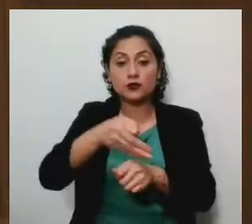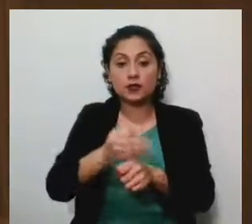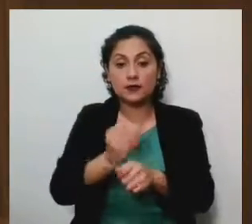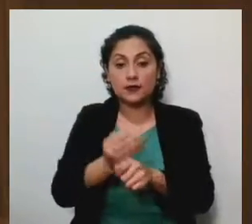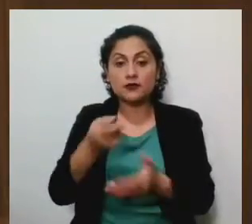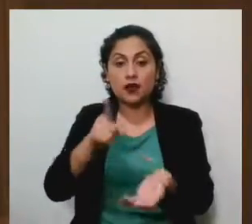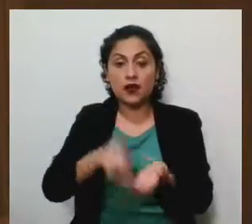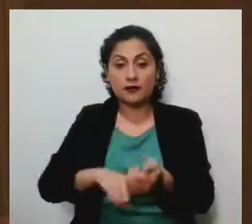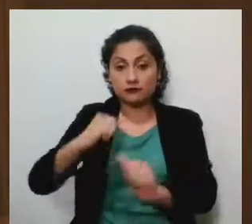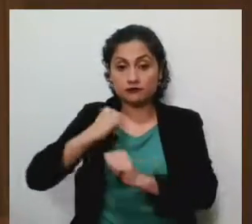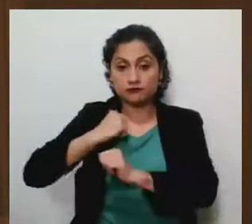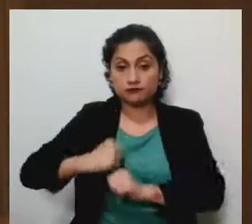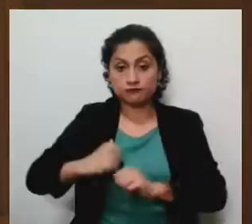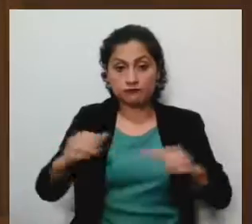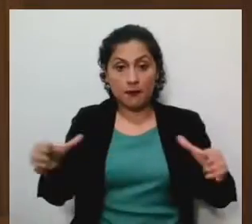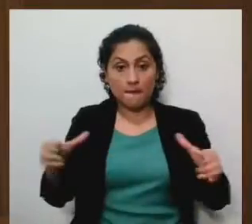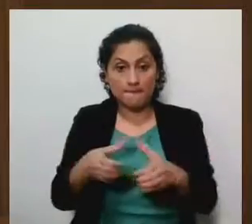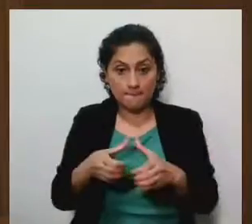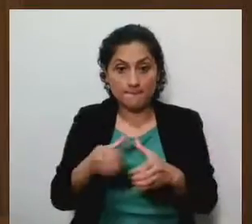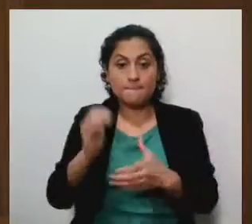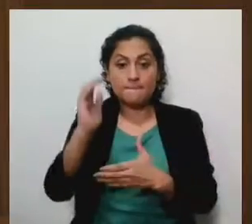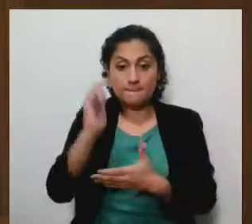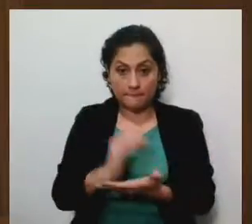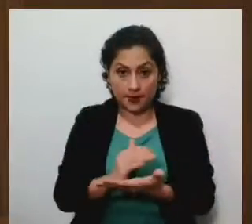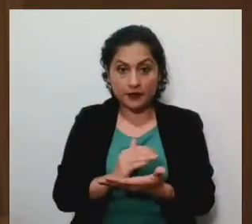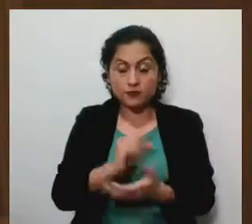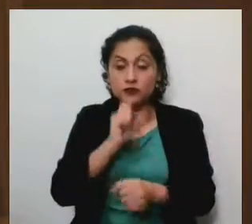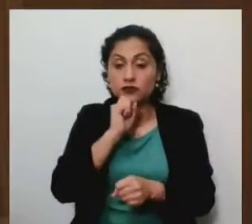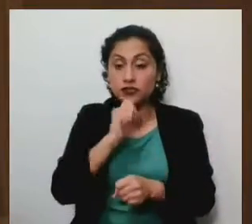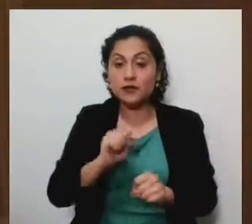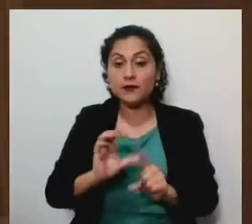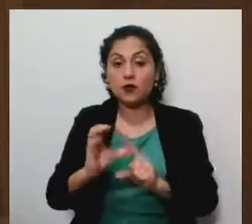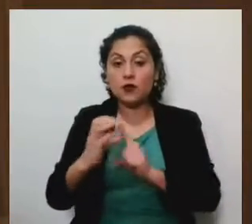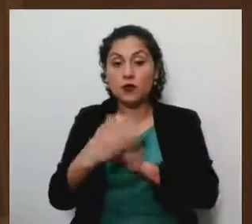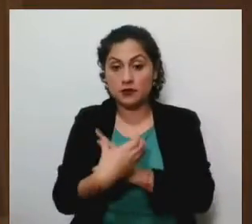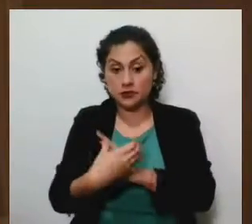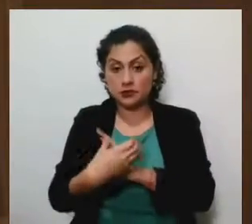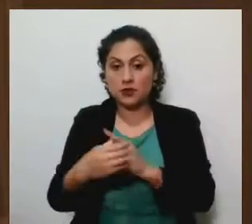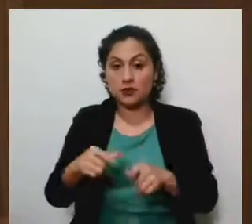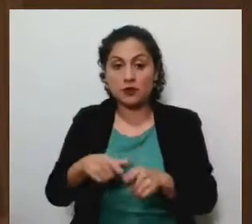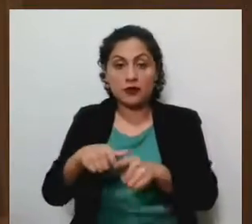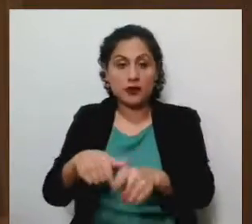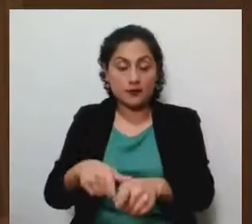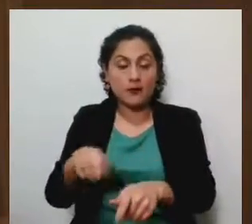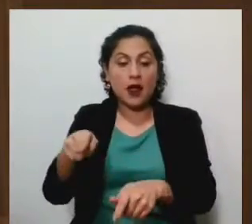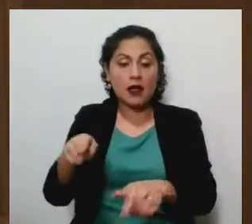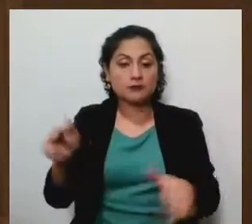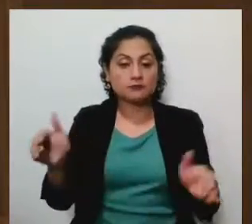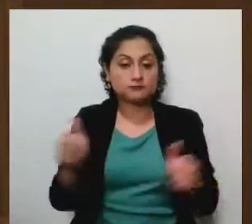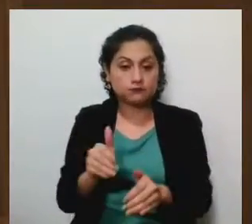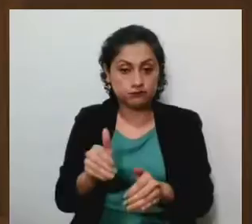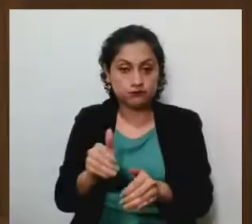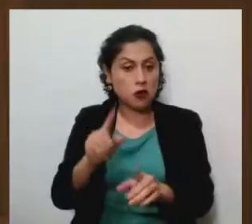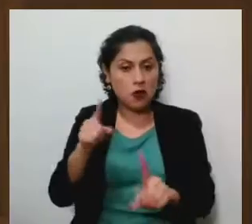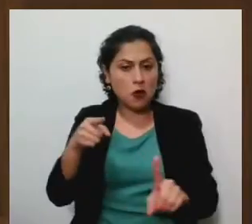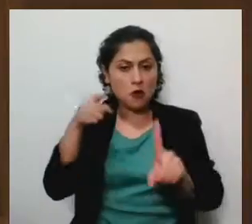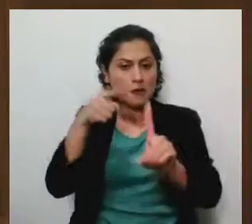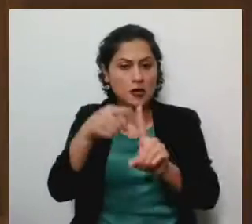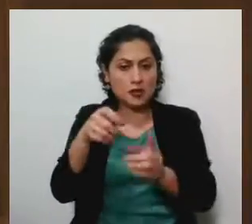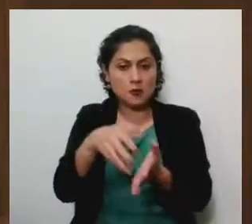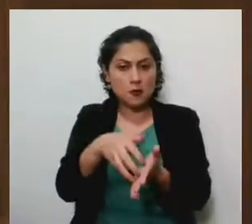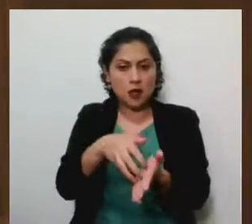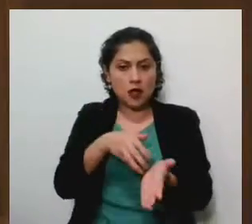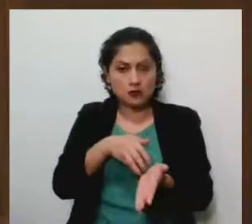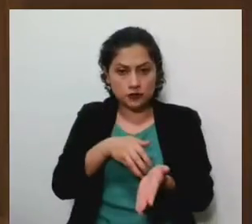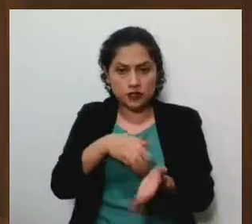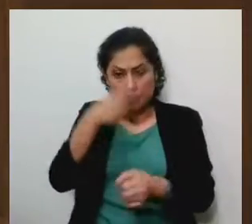ello necesariamente el número de comisiones permanentes, por una medida de austeridad que permita el mejor aprovechamiento de los